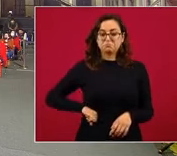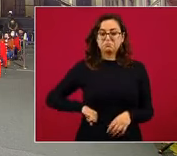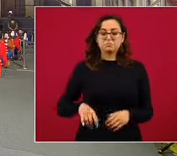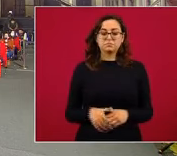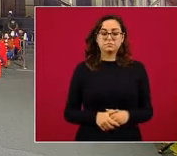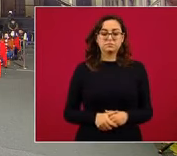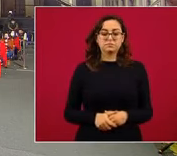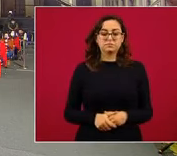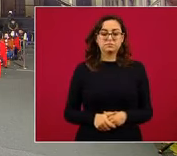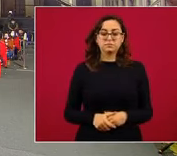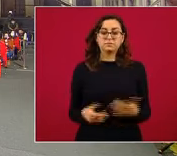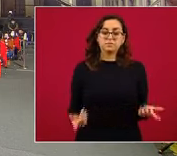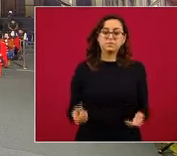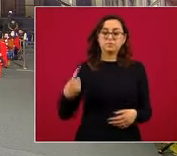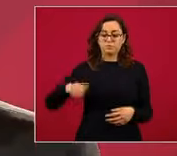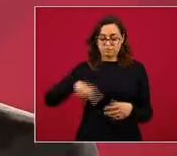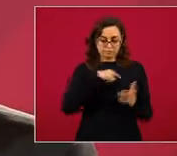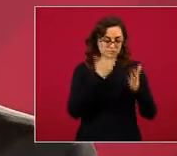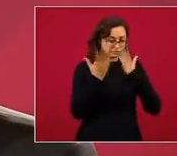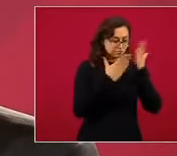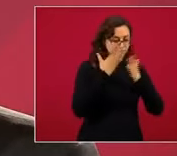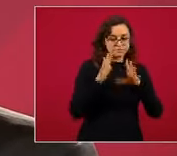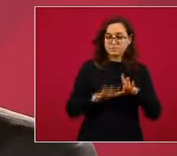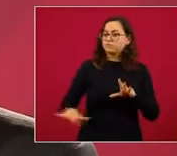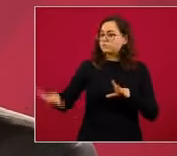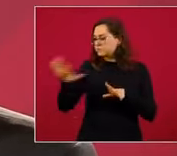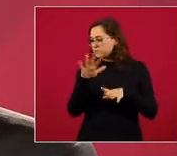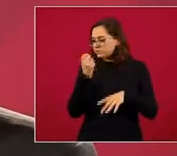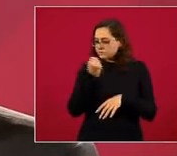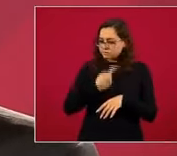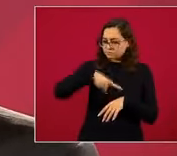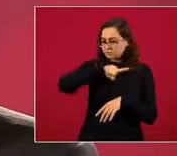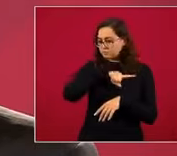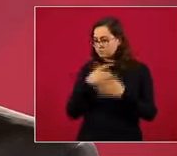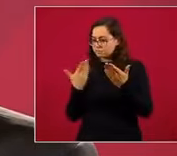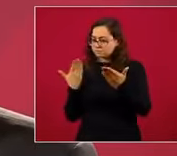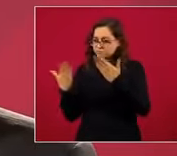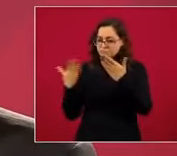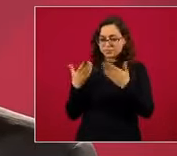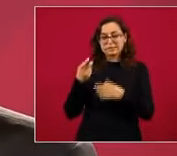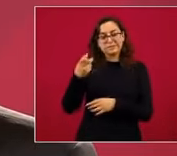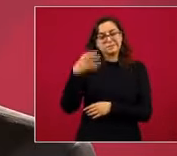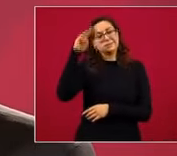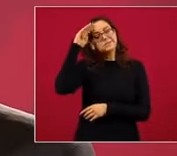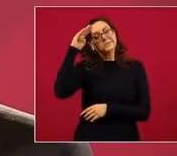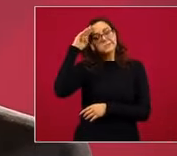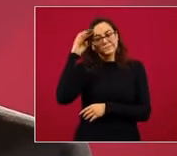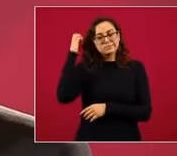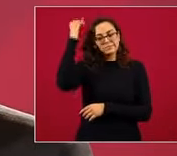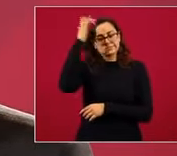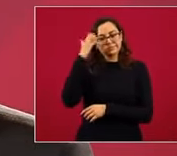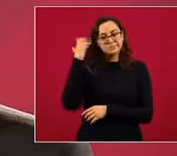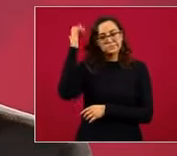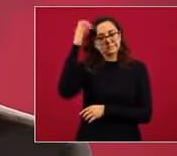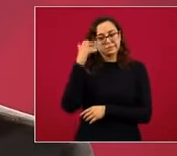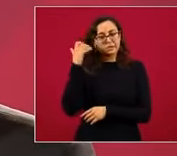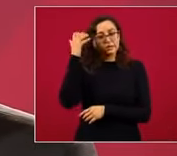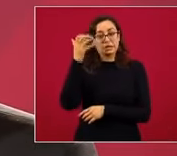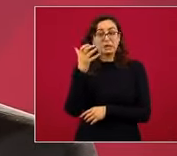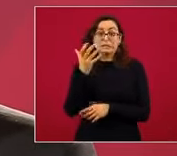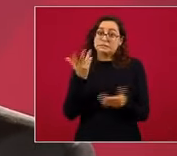Quienes estudiamos salud pública, este es uno de los temas de mucha reflexión, es una reflexión casi